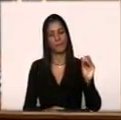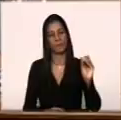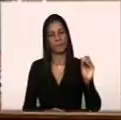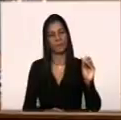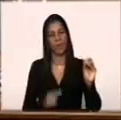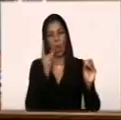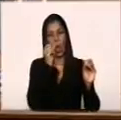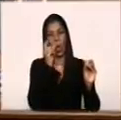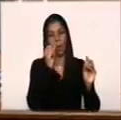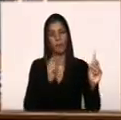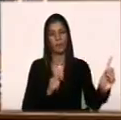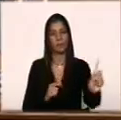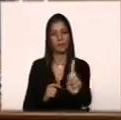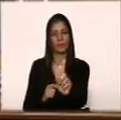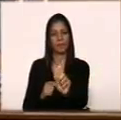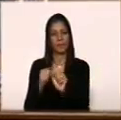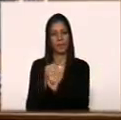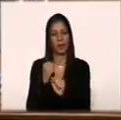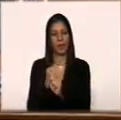productivo Orlando Camacho.